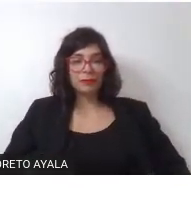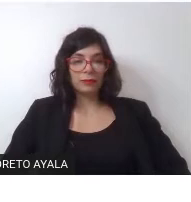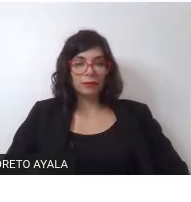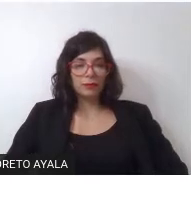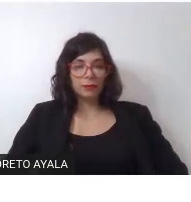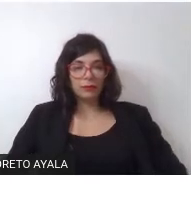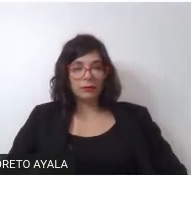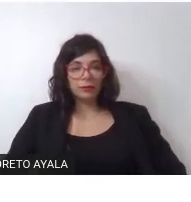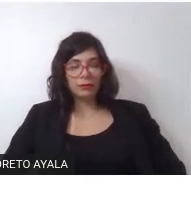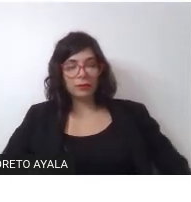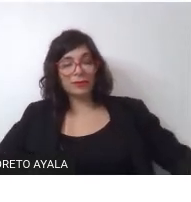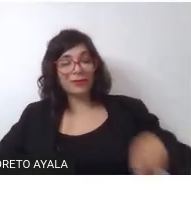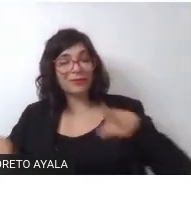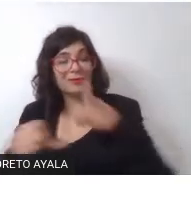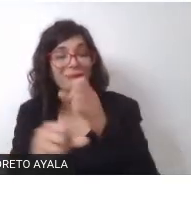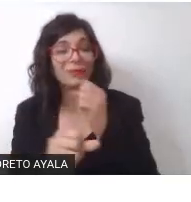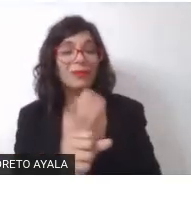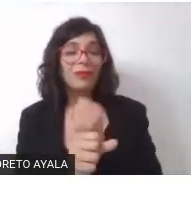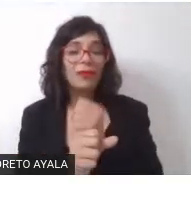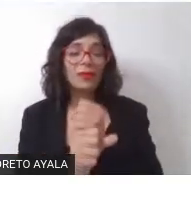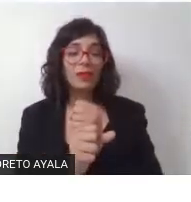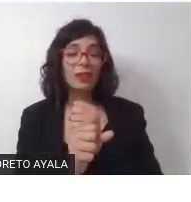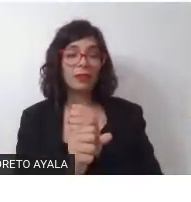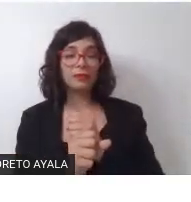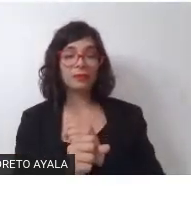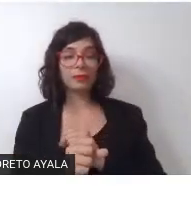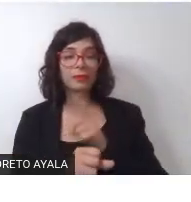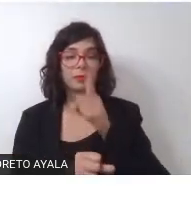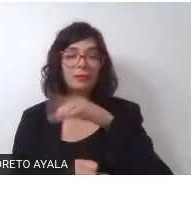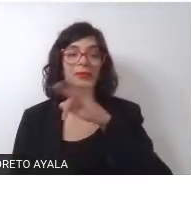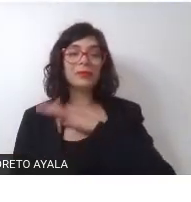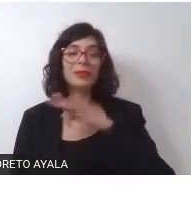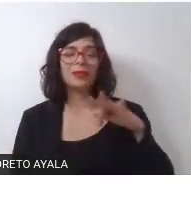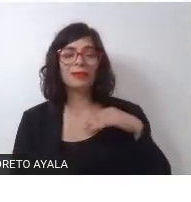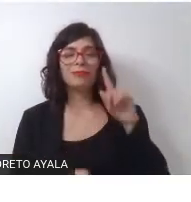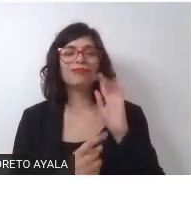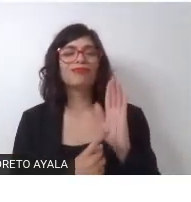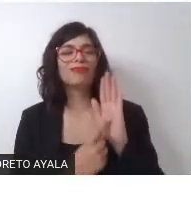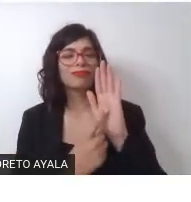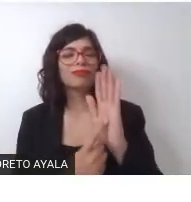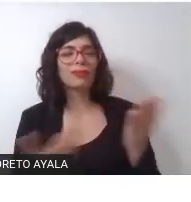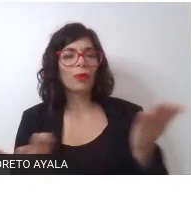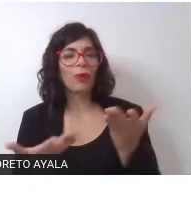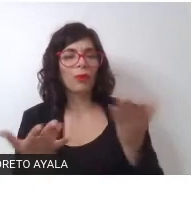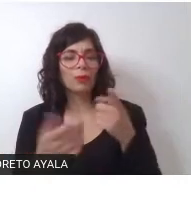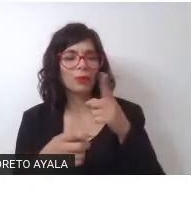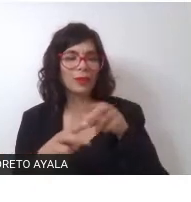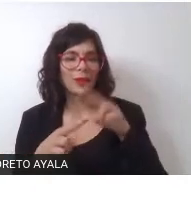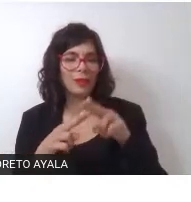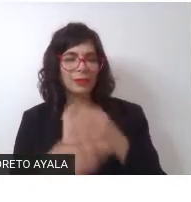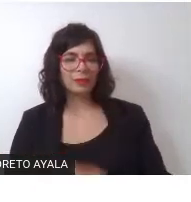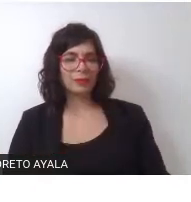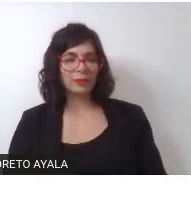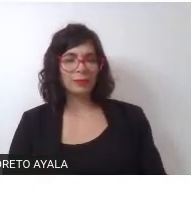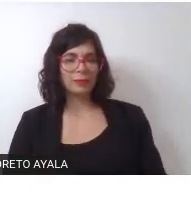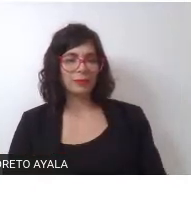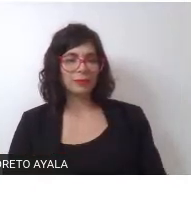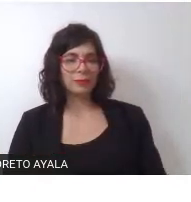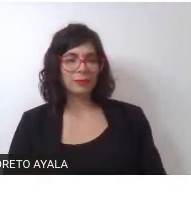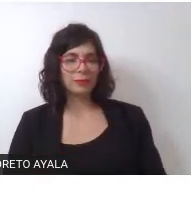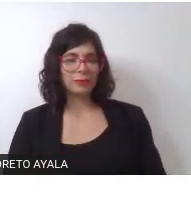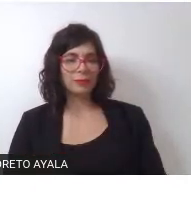ministerio hemos estado solicitando que se hagan en esta parte del año. Entonces, la tarea, y